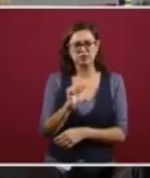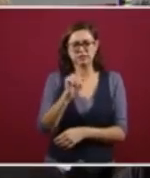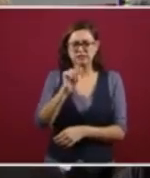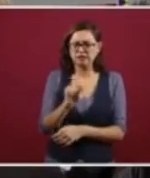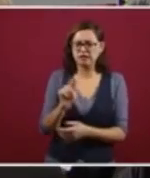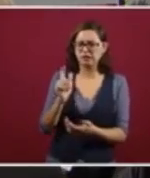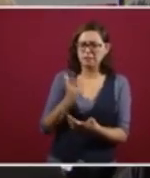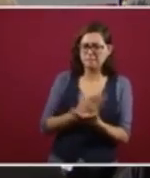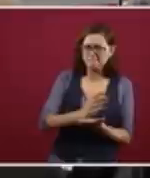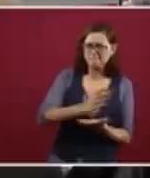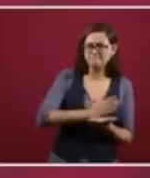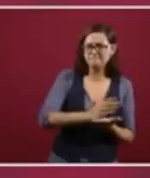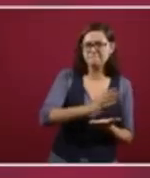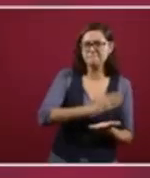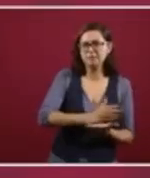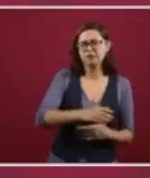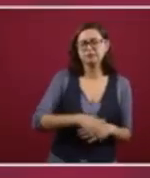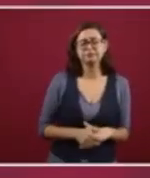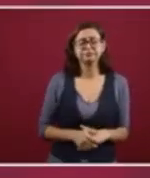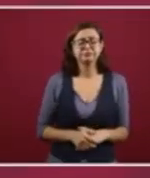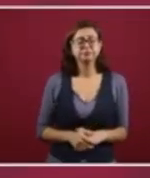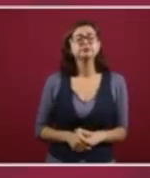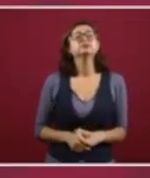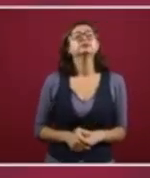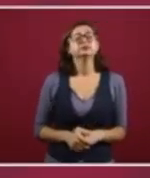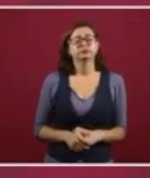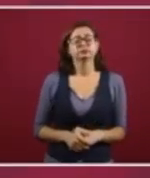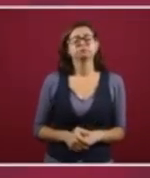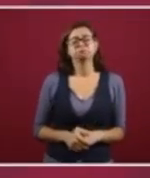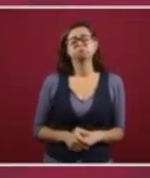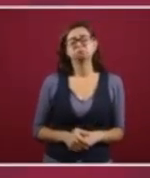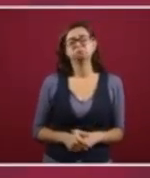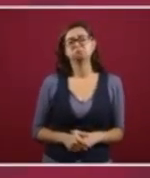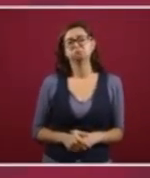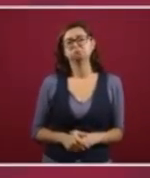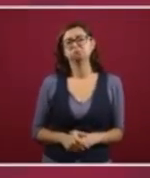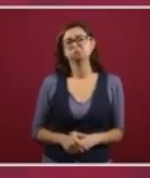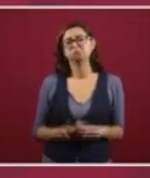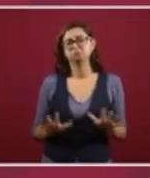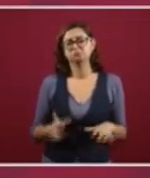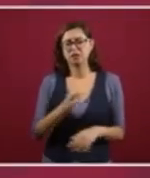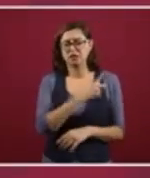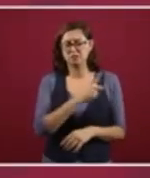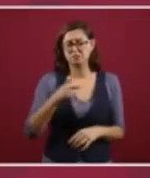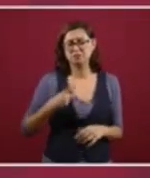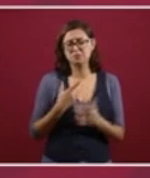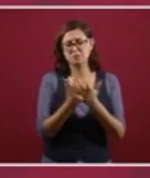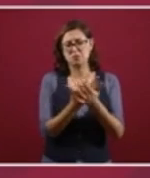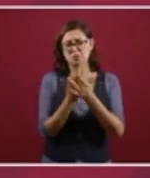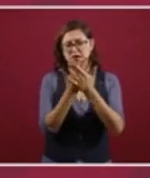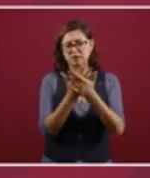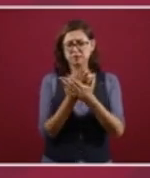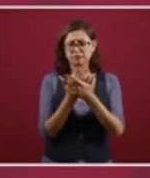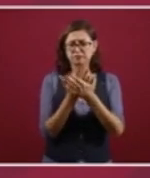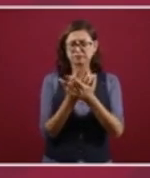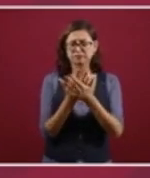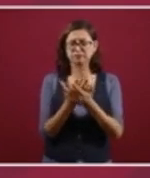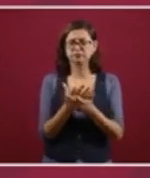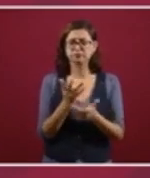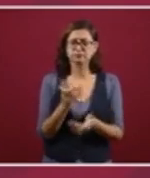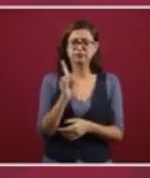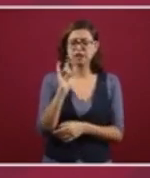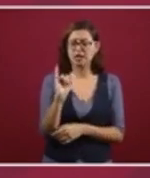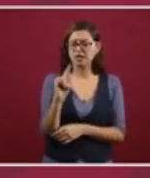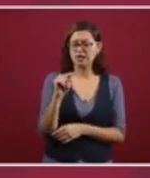independencia. Hay que esperar a que termine la investigación que ofreció